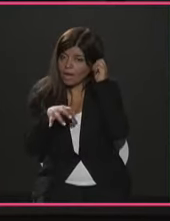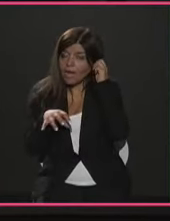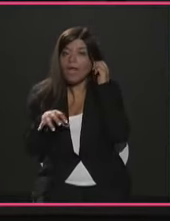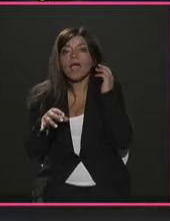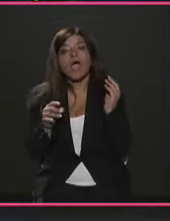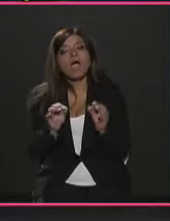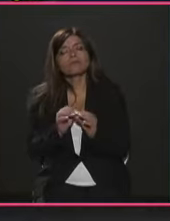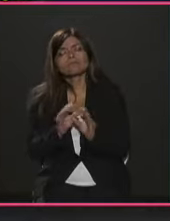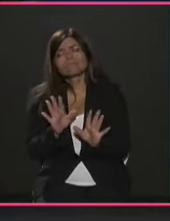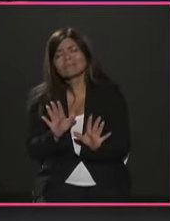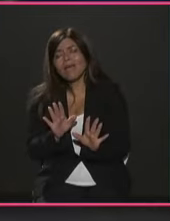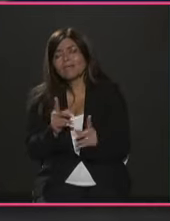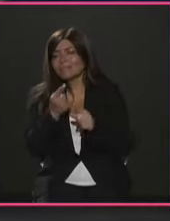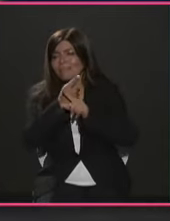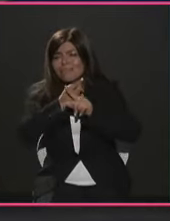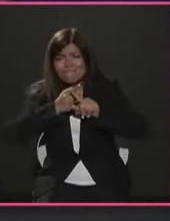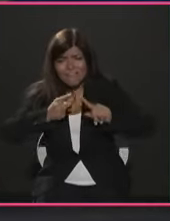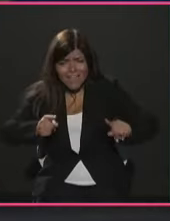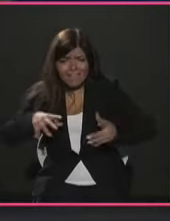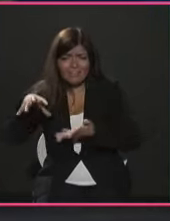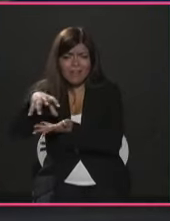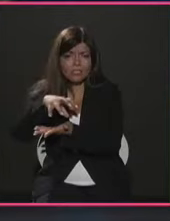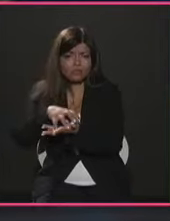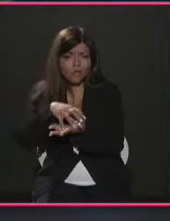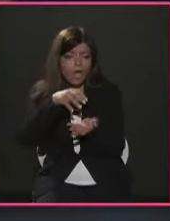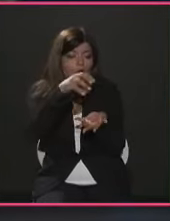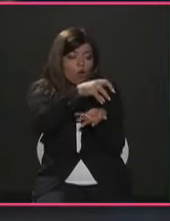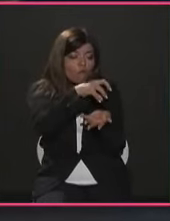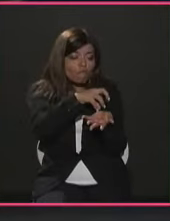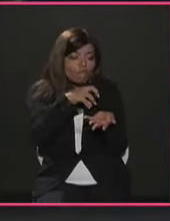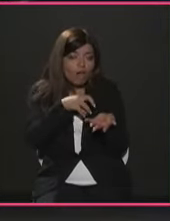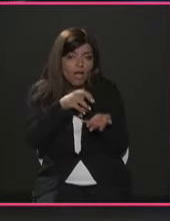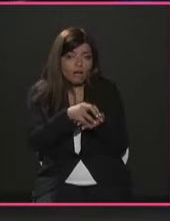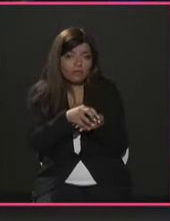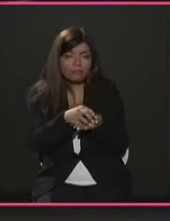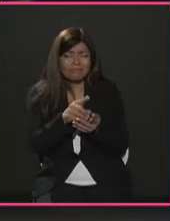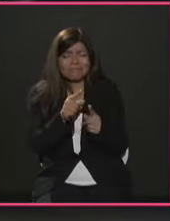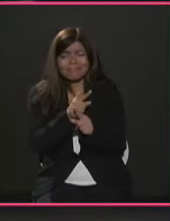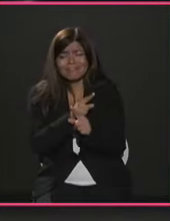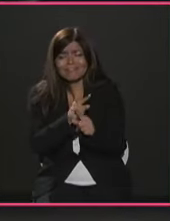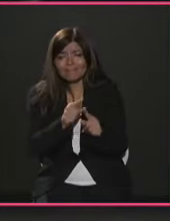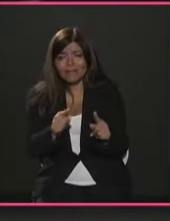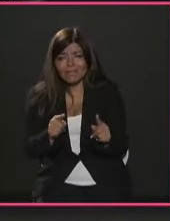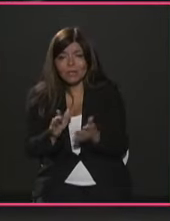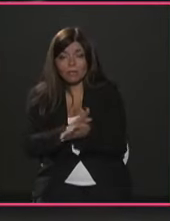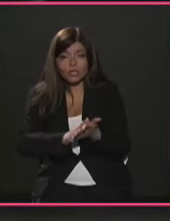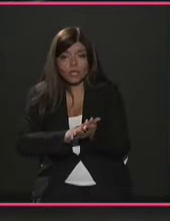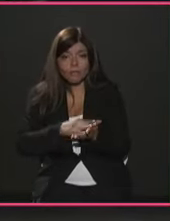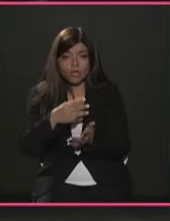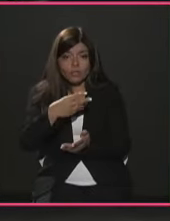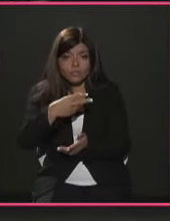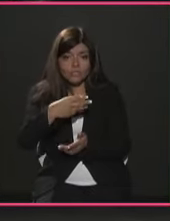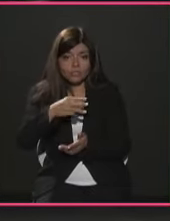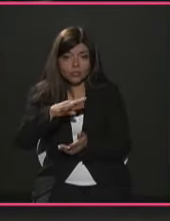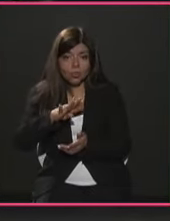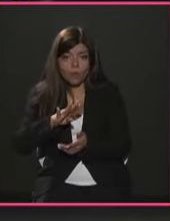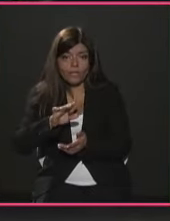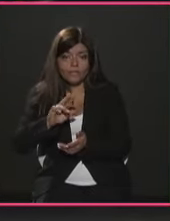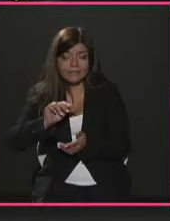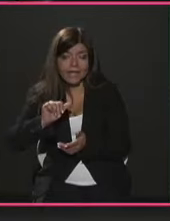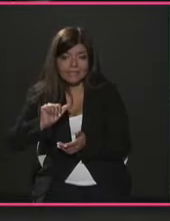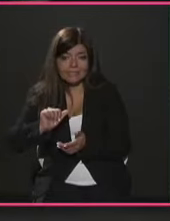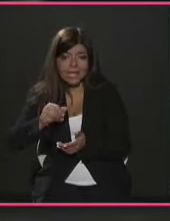está muy alejada Ya tan alejada como que por ejemplo de los 346